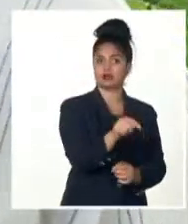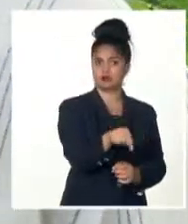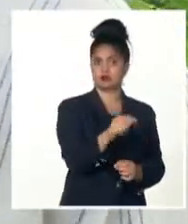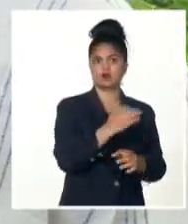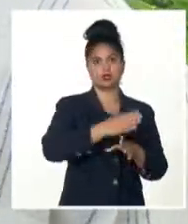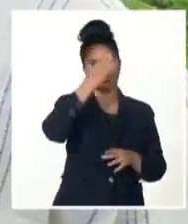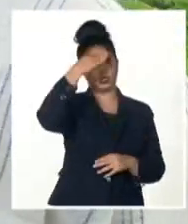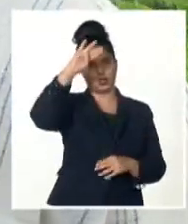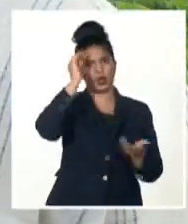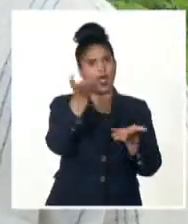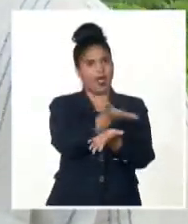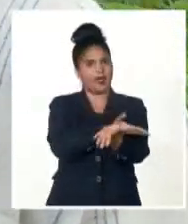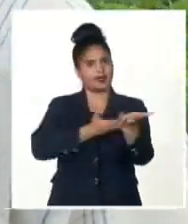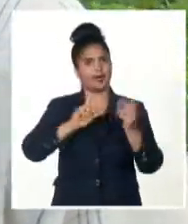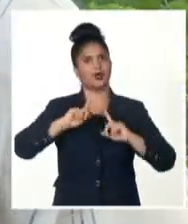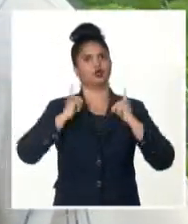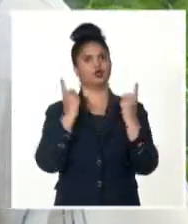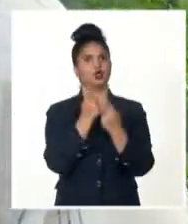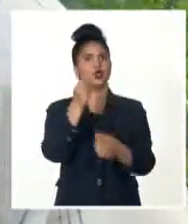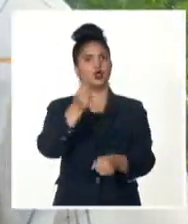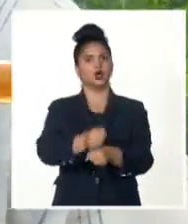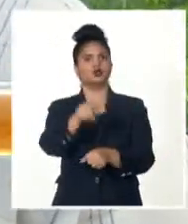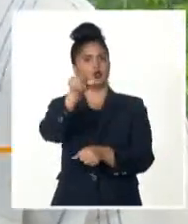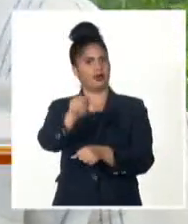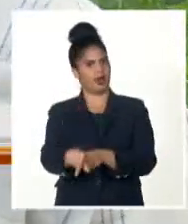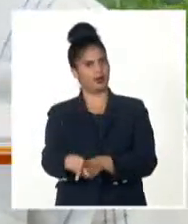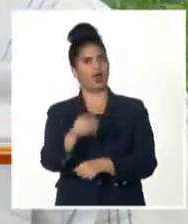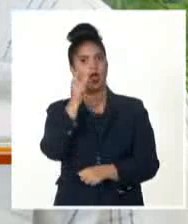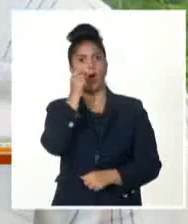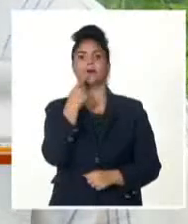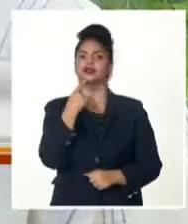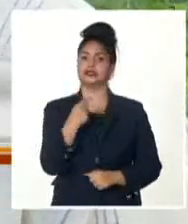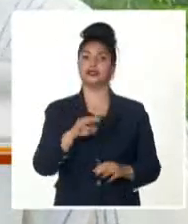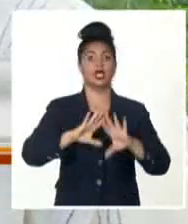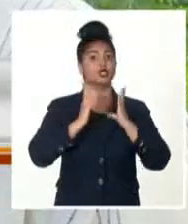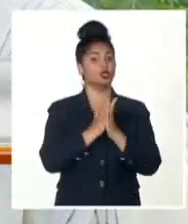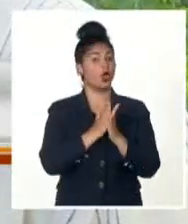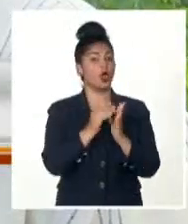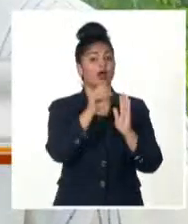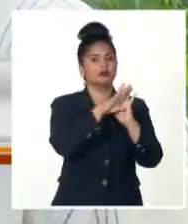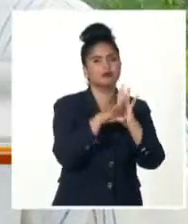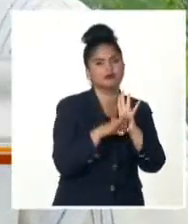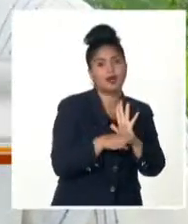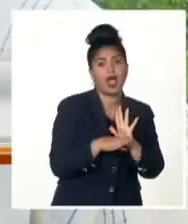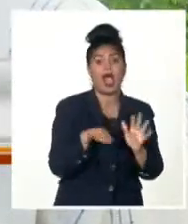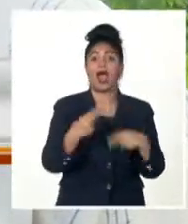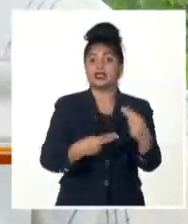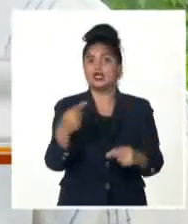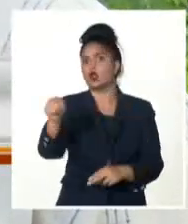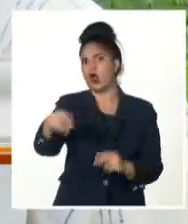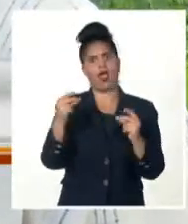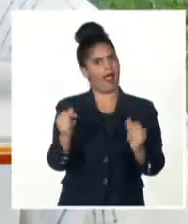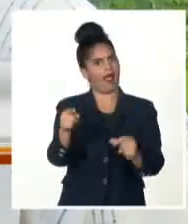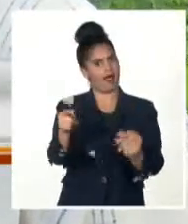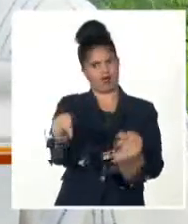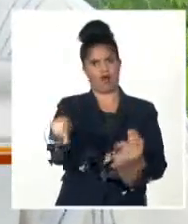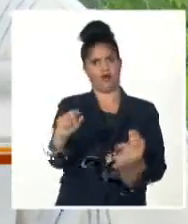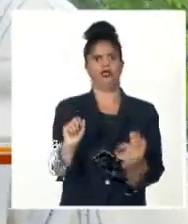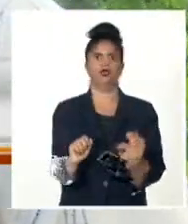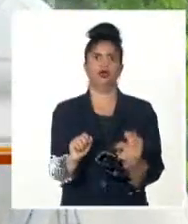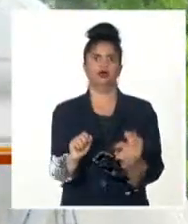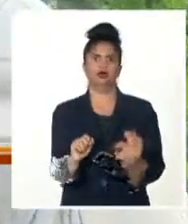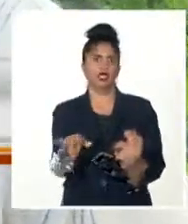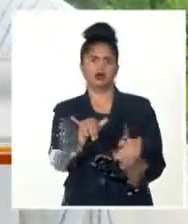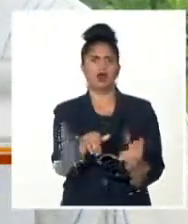productores. Todas las actividades tenemos que hacerlas en el momento oportuno. La roturación, el alistamiento de las tierras, la siembra,